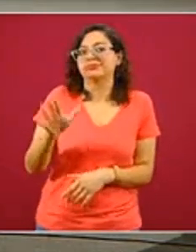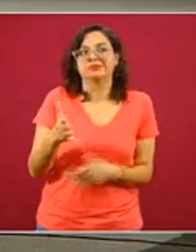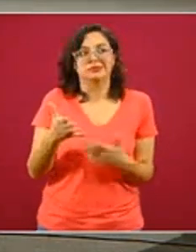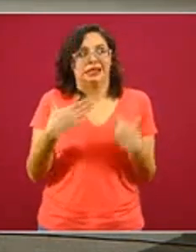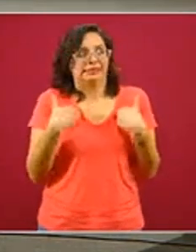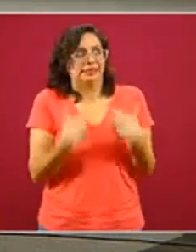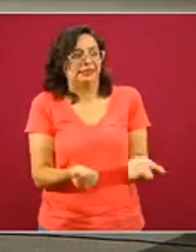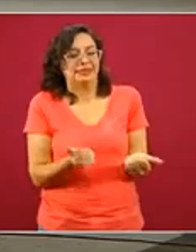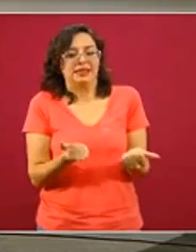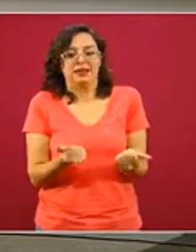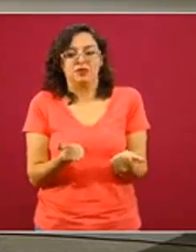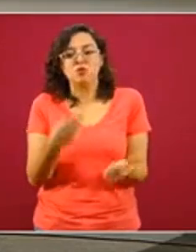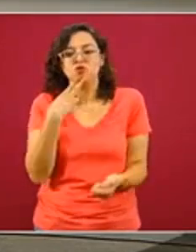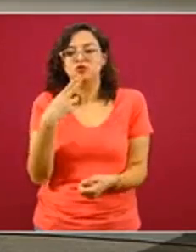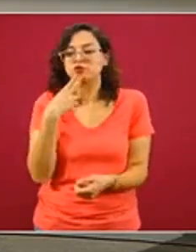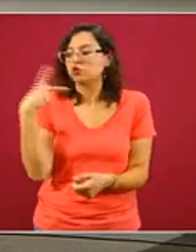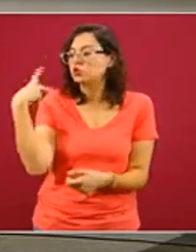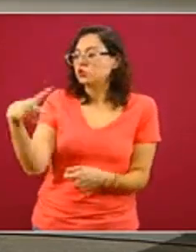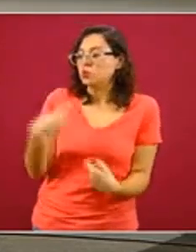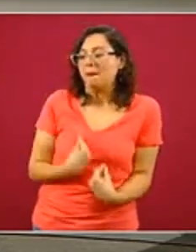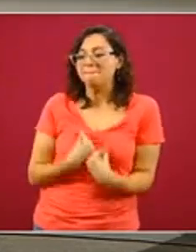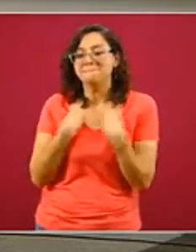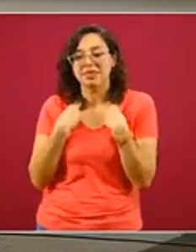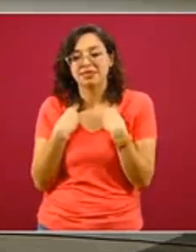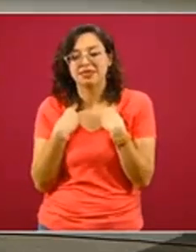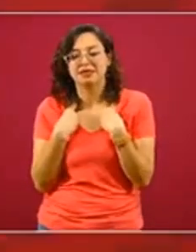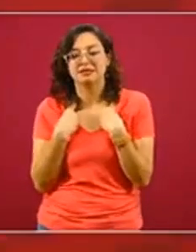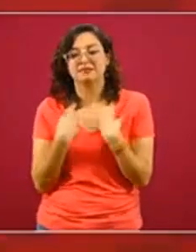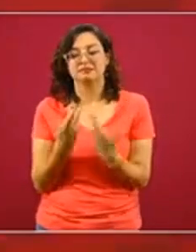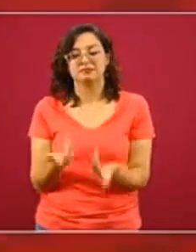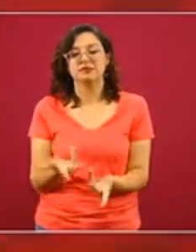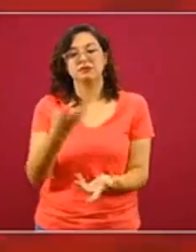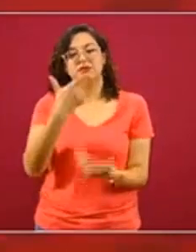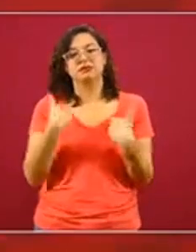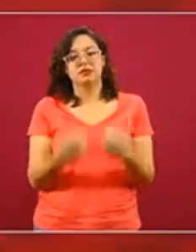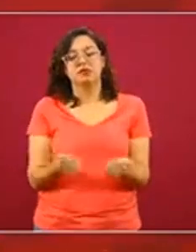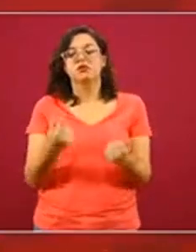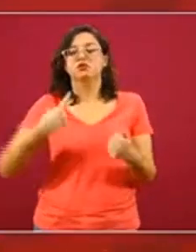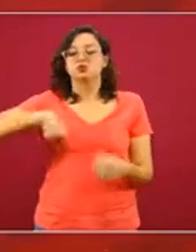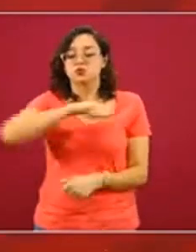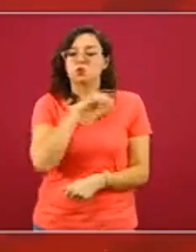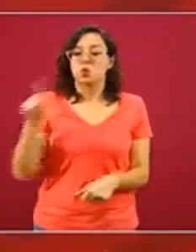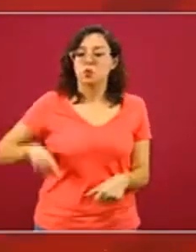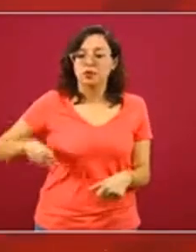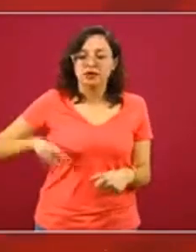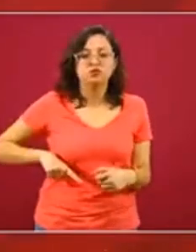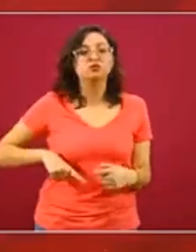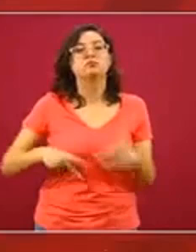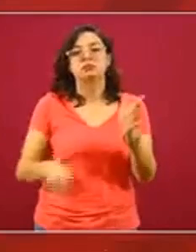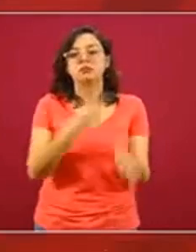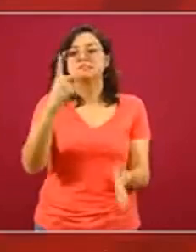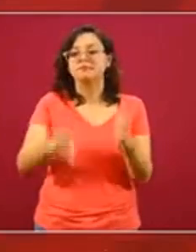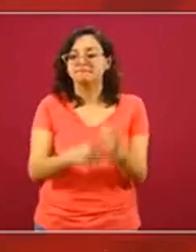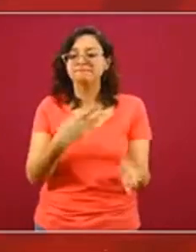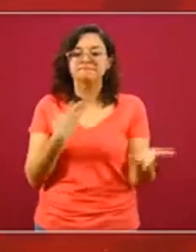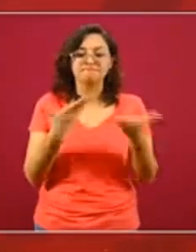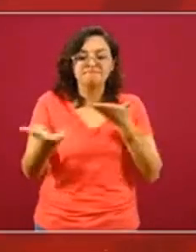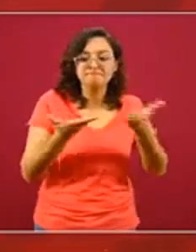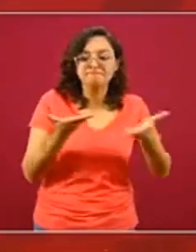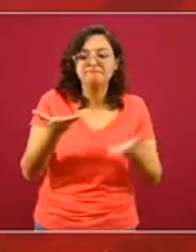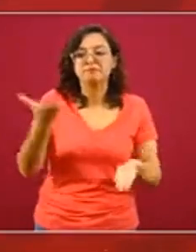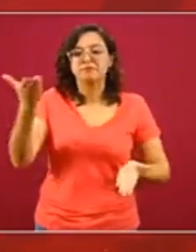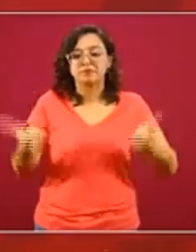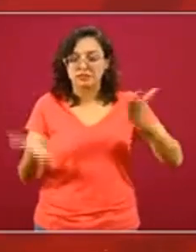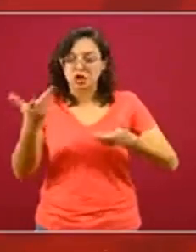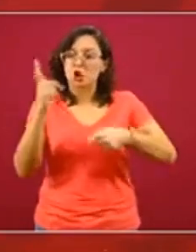Y lo que hemos hecho en esta conversación continua con los gobiernos estatales es encontrar un punto de balance para que el semáforo